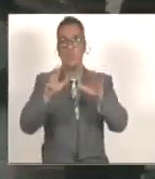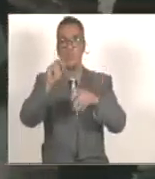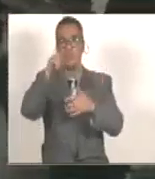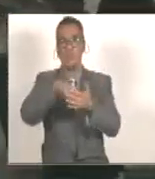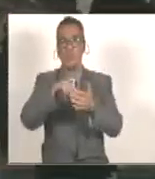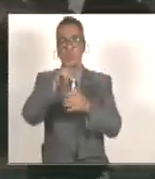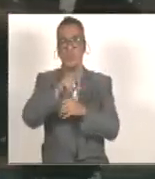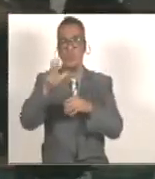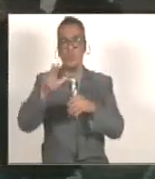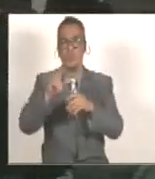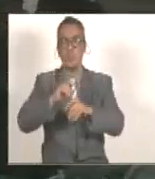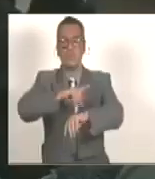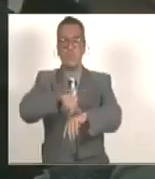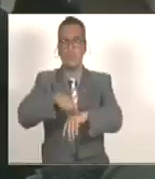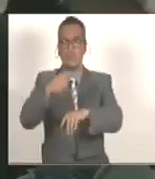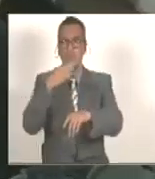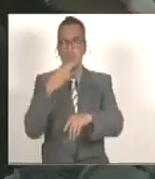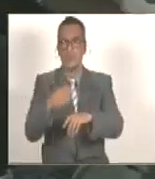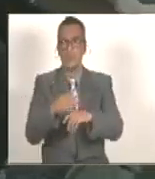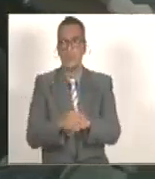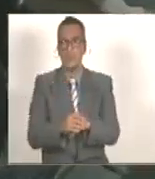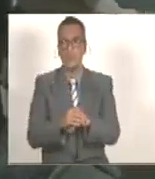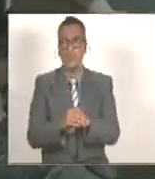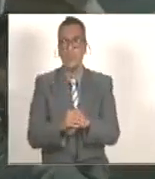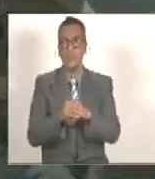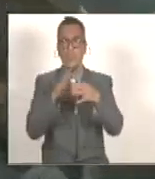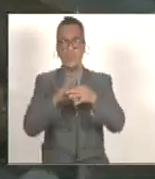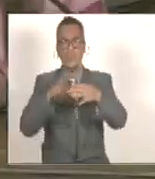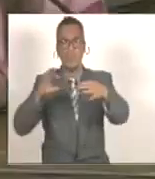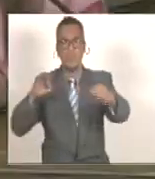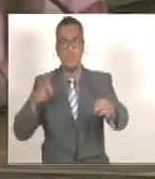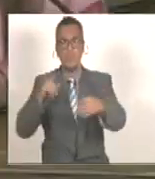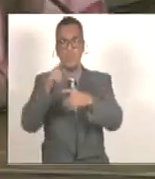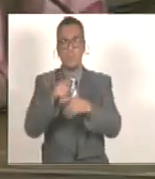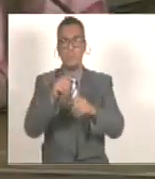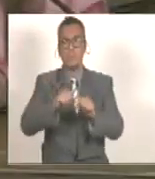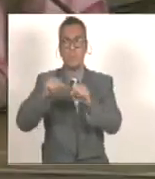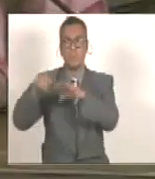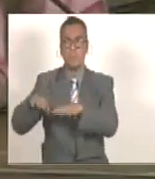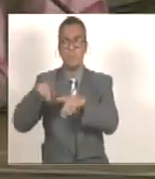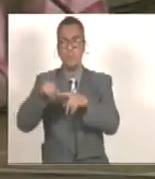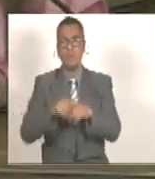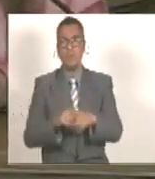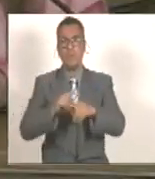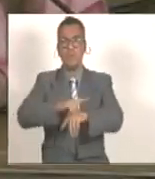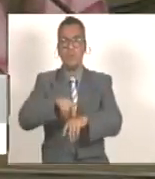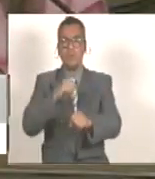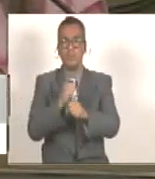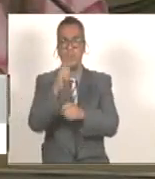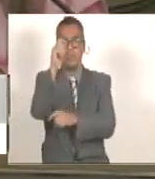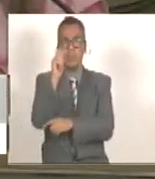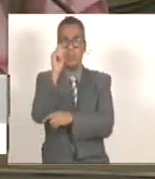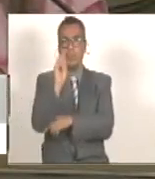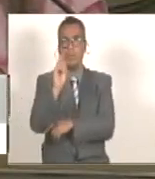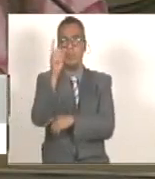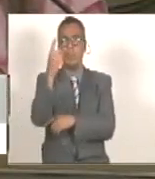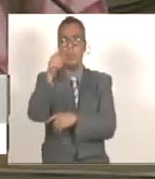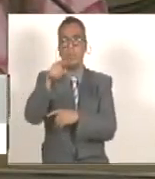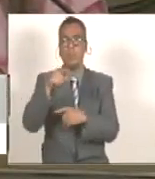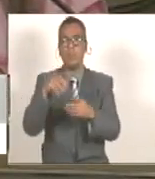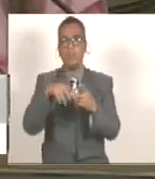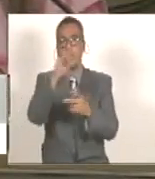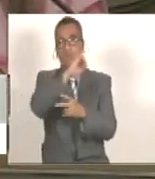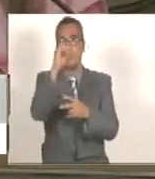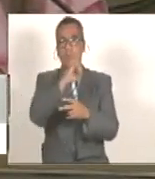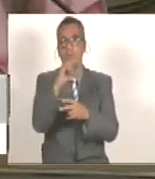2023, mediante la cual solicitó autorización para separarse temporalmente de su cargo y funciones como diputado principal por el Estado